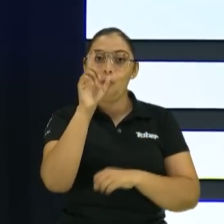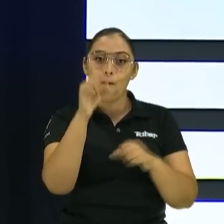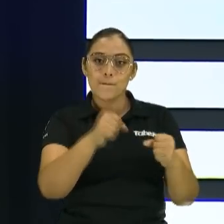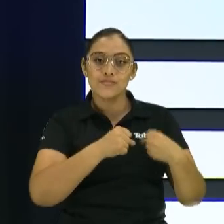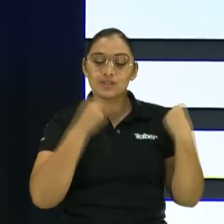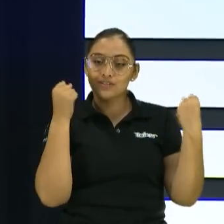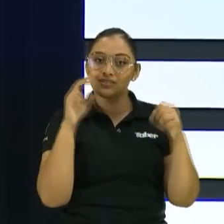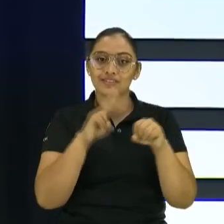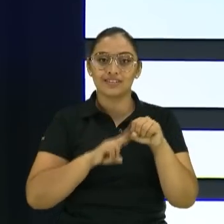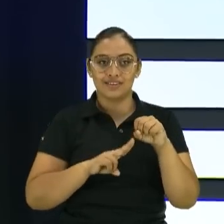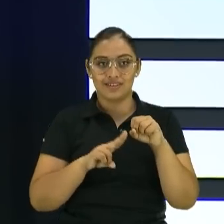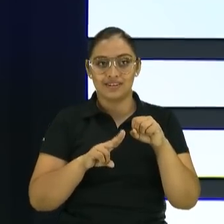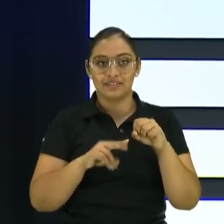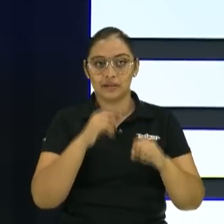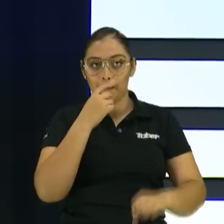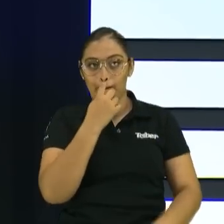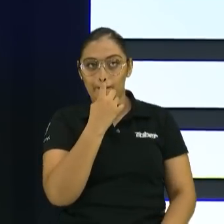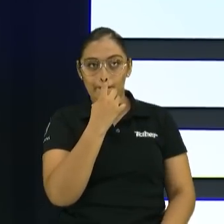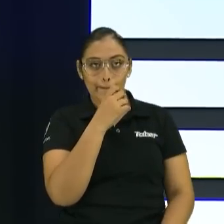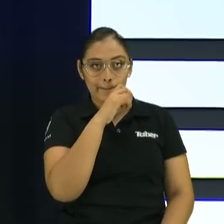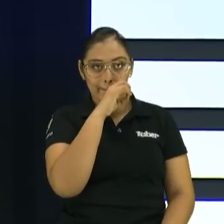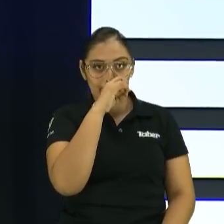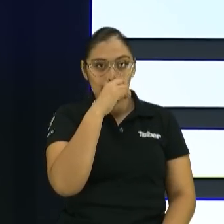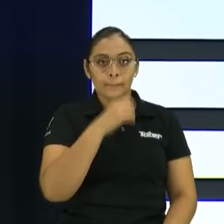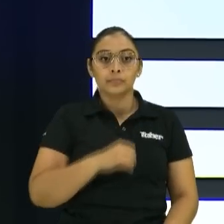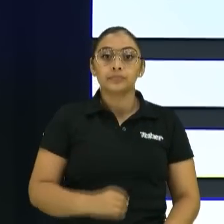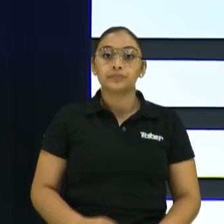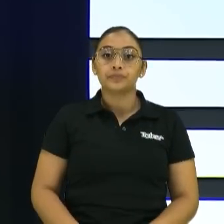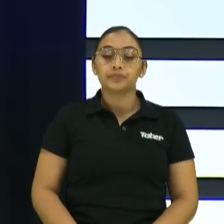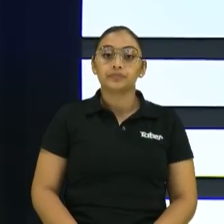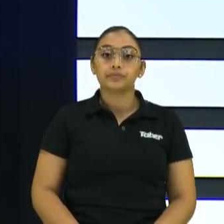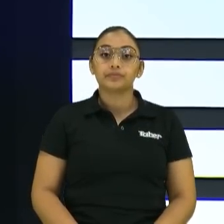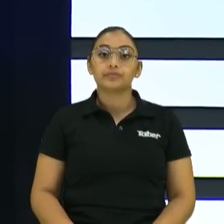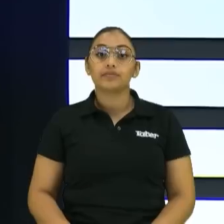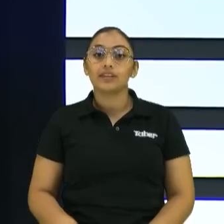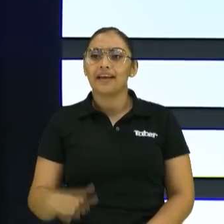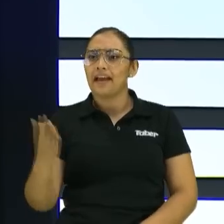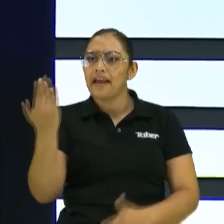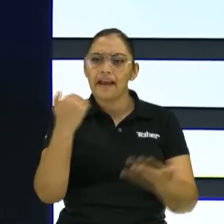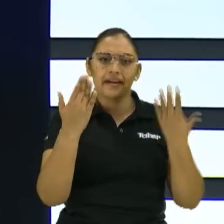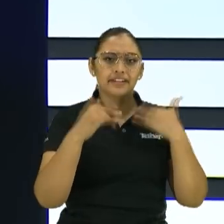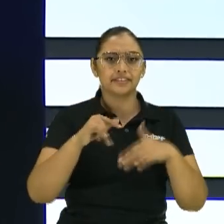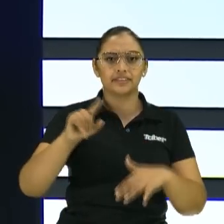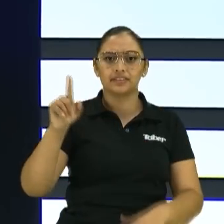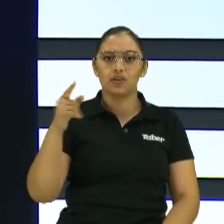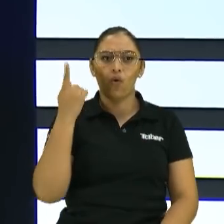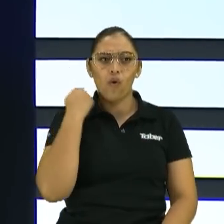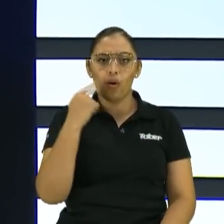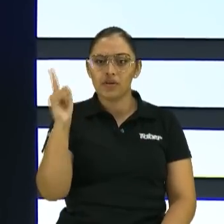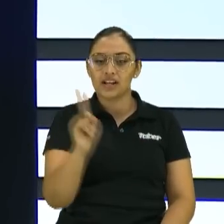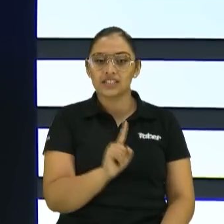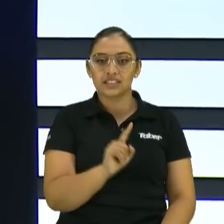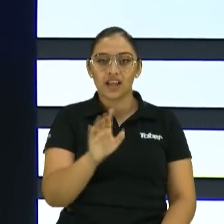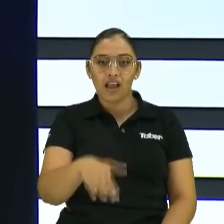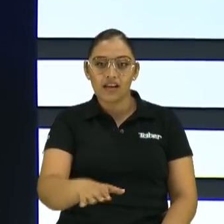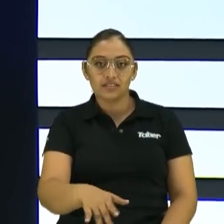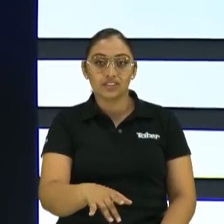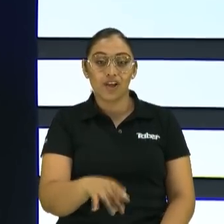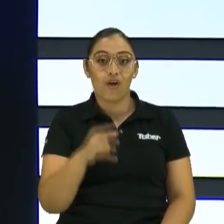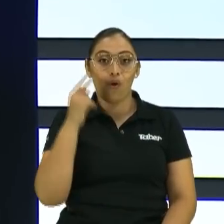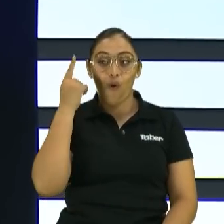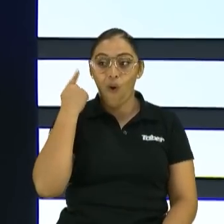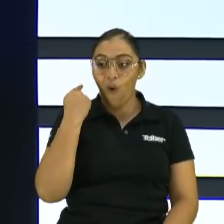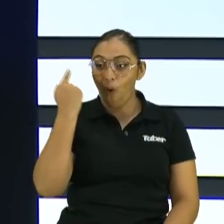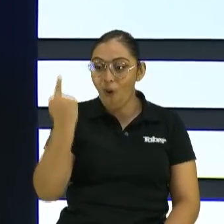marido que duerme a la media él comienza a hacer la canistería que aquí viene para la cancha Y de repente un tiro y no el cipote de 19